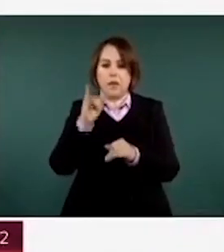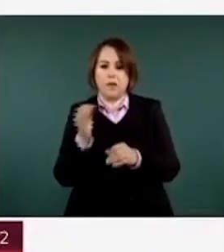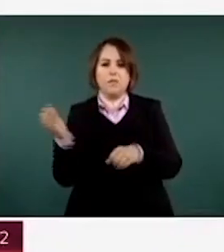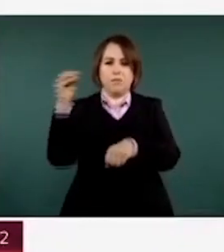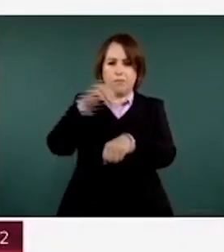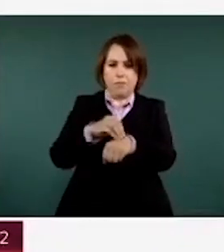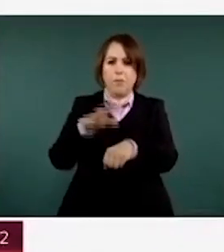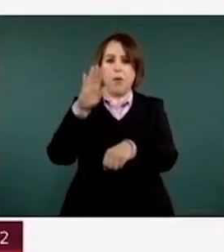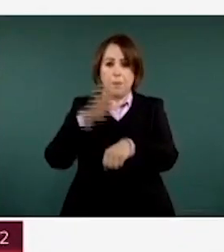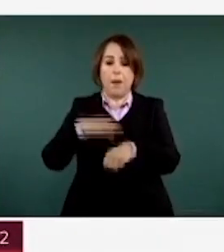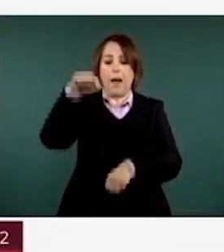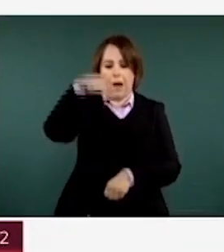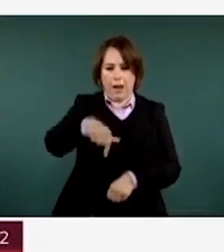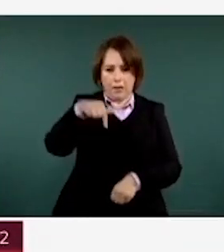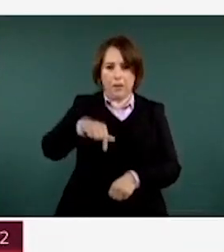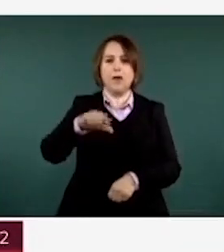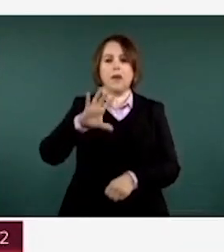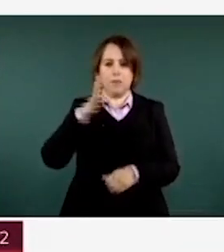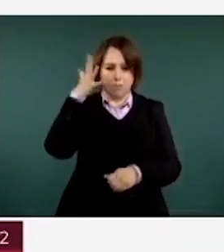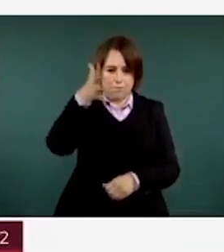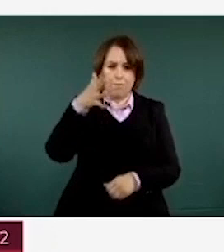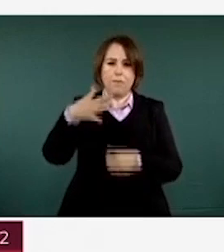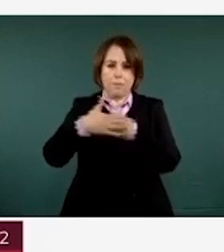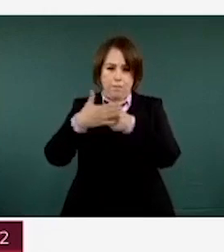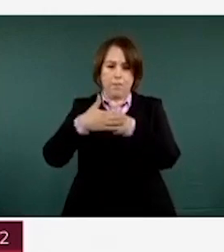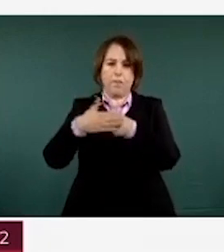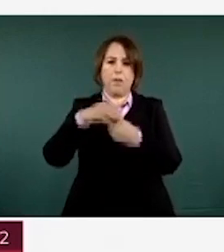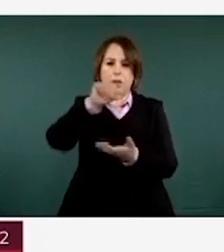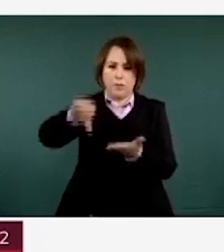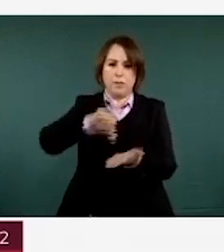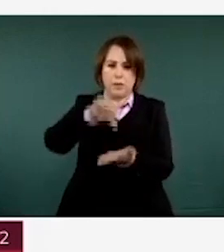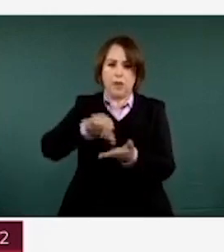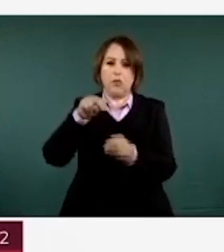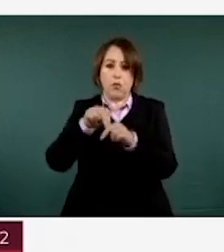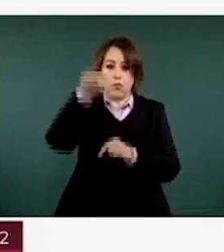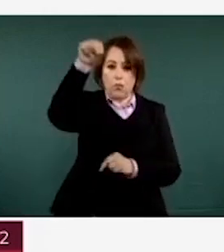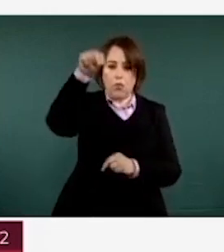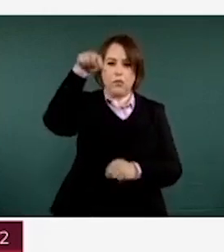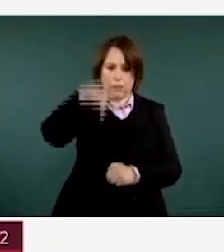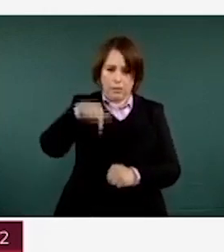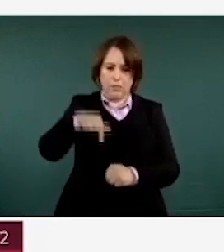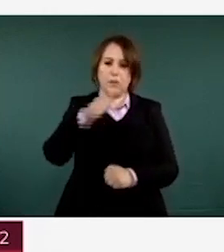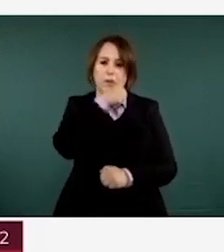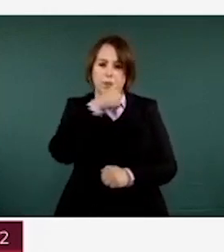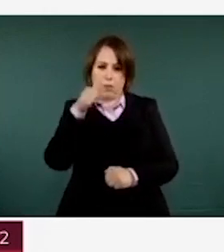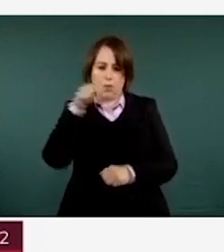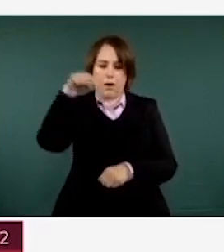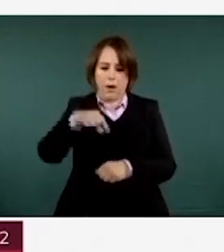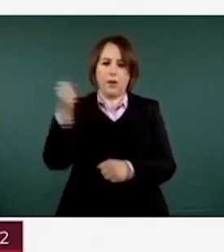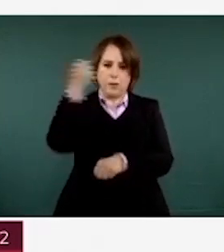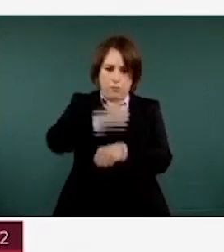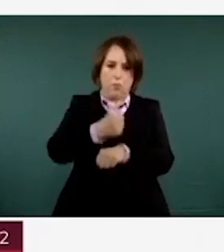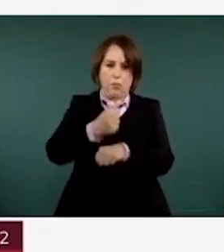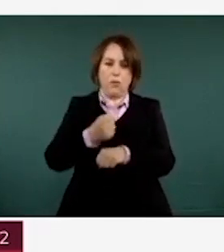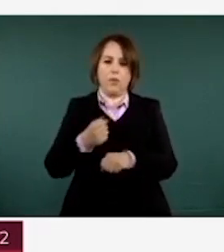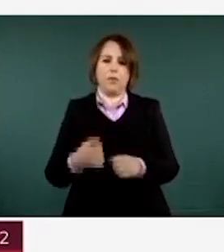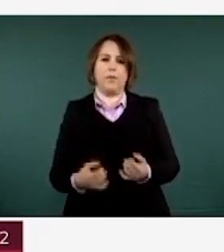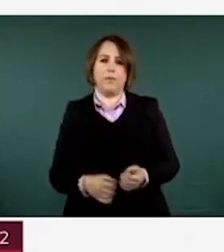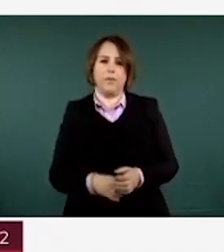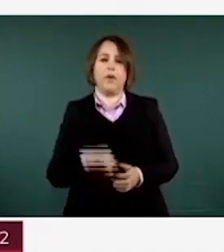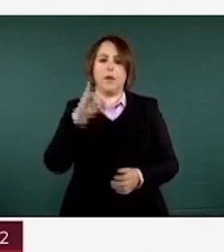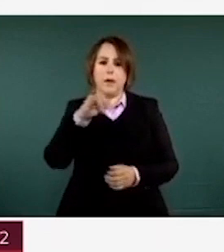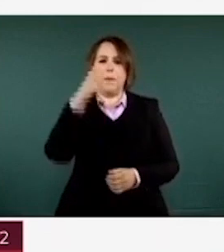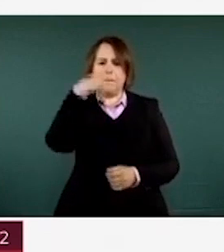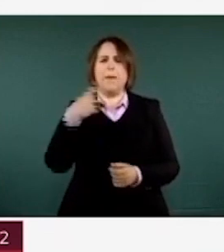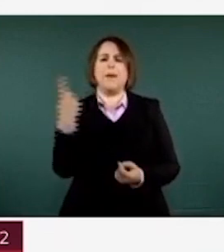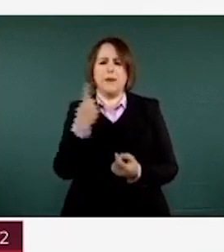de México instalará en Ciudad Juárez el Centro Regional de Fusión de Inteligencia, el CERFI, donde autoridades de los distintos órdenes trabajarán